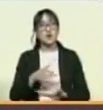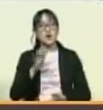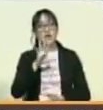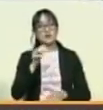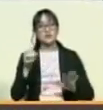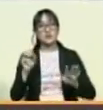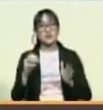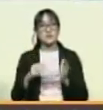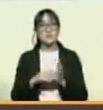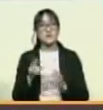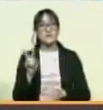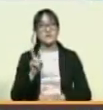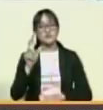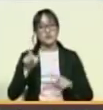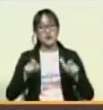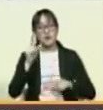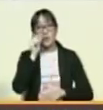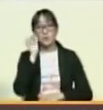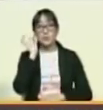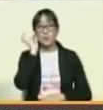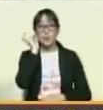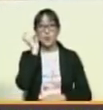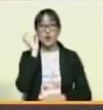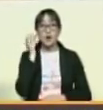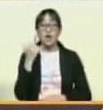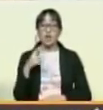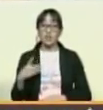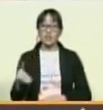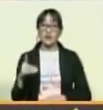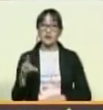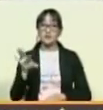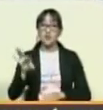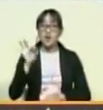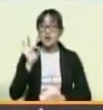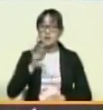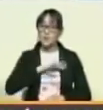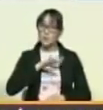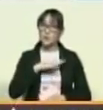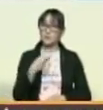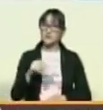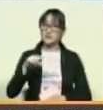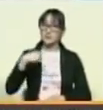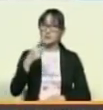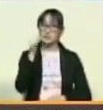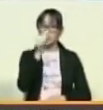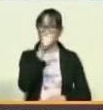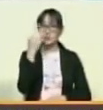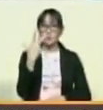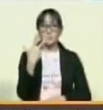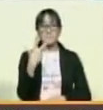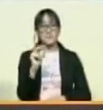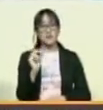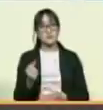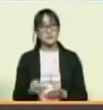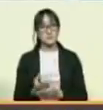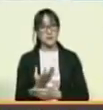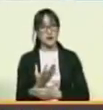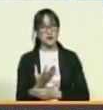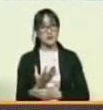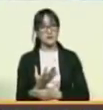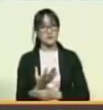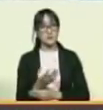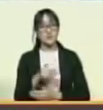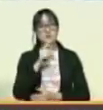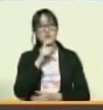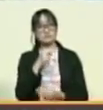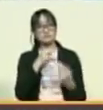20.560.000 venezolanas y venezolanos tendrán el derecho de elegir el próximo domingo 20 de mayo a quien